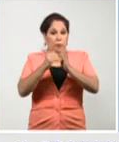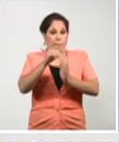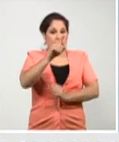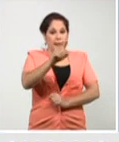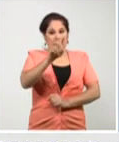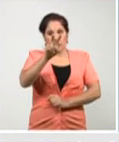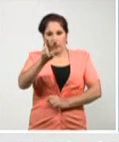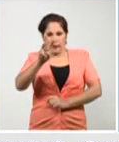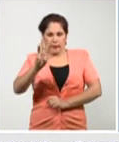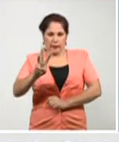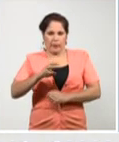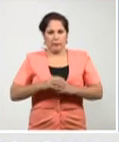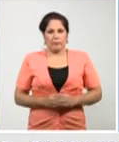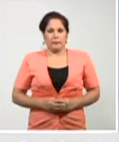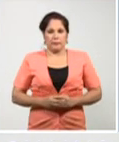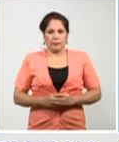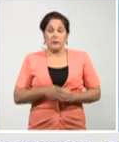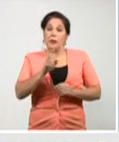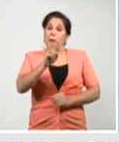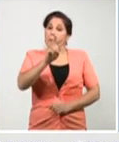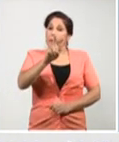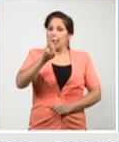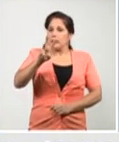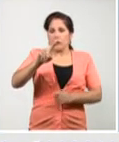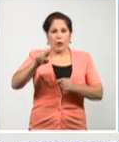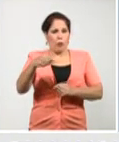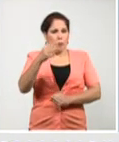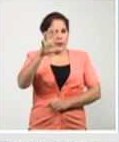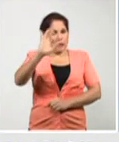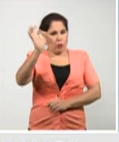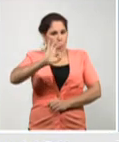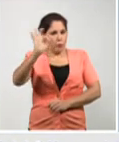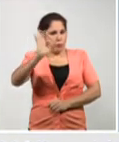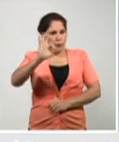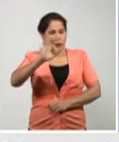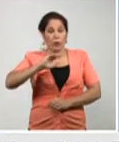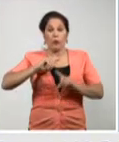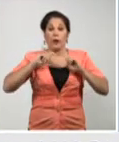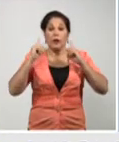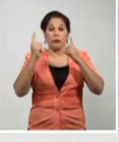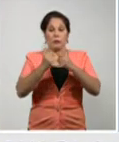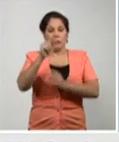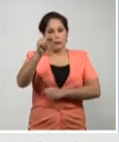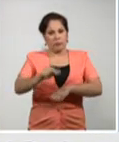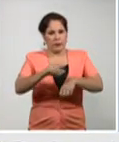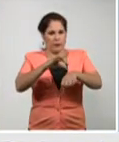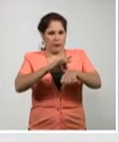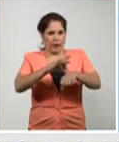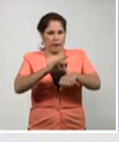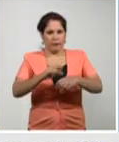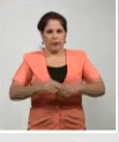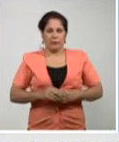4.123, que es el 23,5% de todos los diagnosticados.